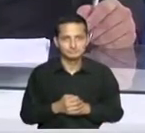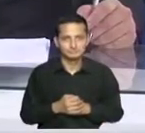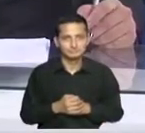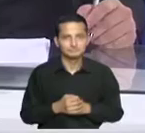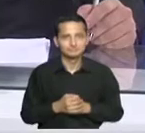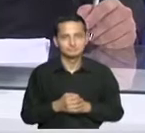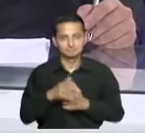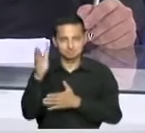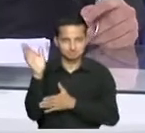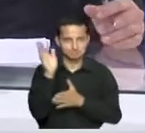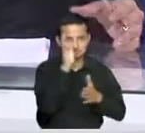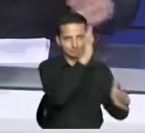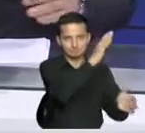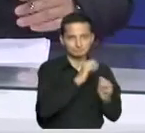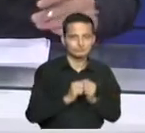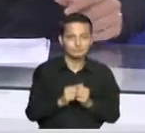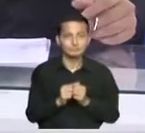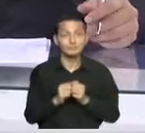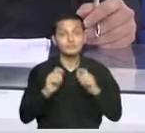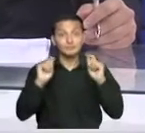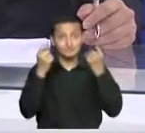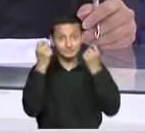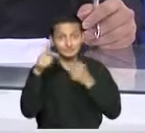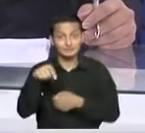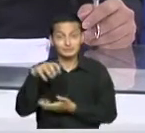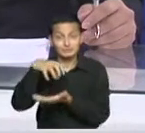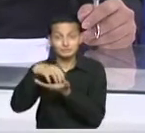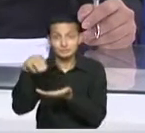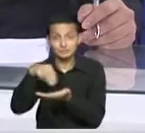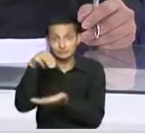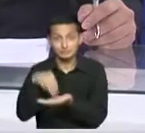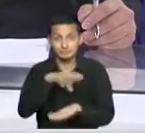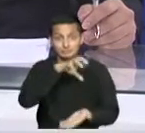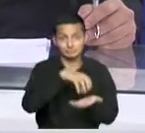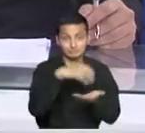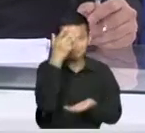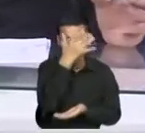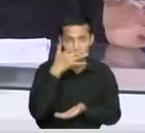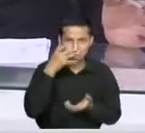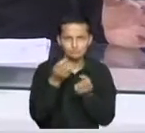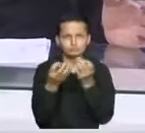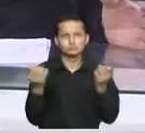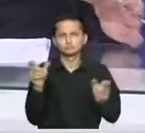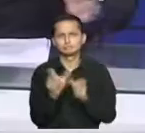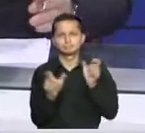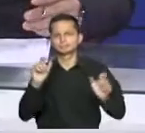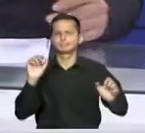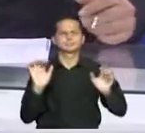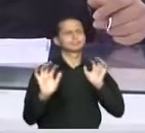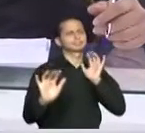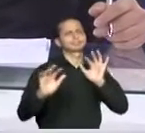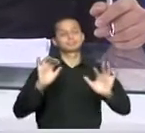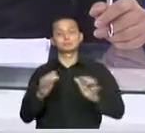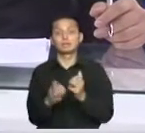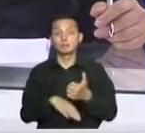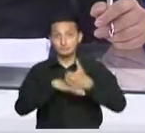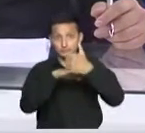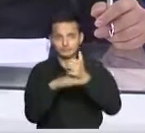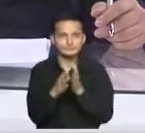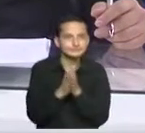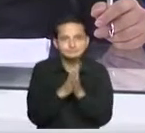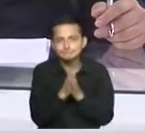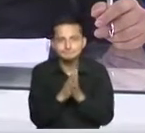Cambiamos de tema. En el feriado, las provincias de Manabí y Esmeralda recibieron a centenas de turistas. Para atraer a los visitantes, las autoridades